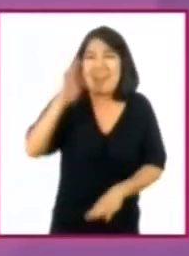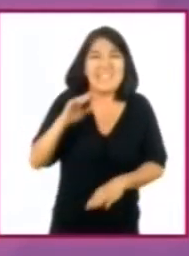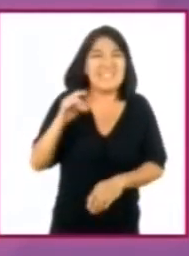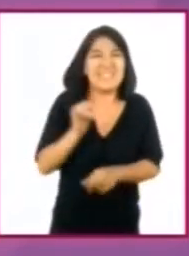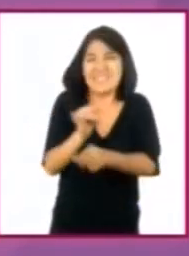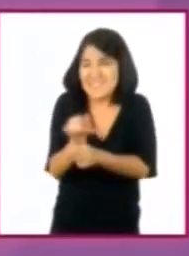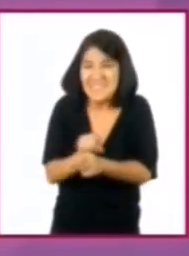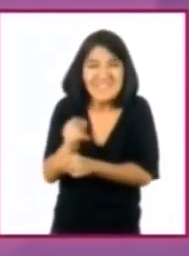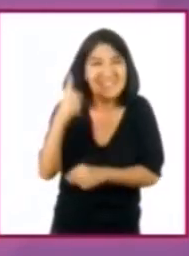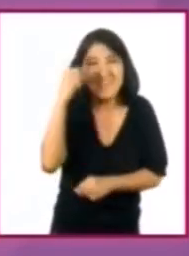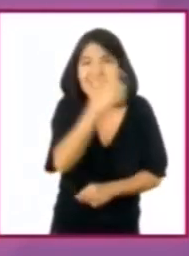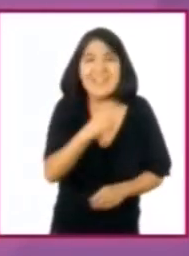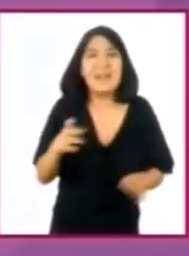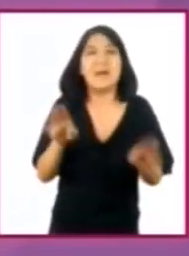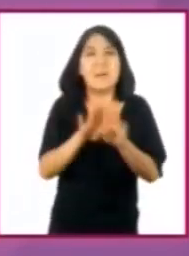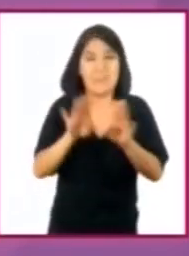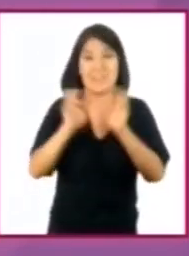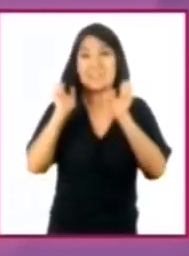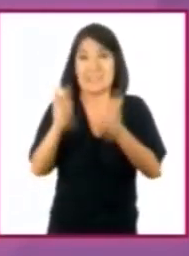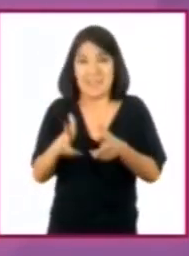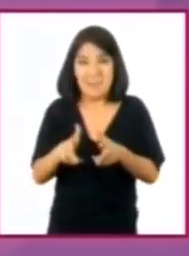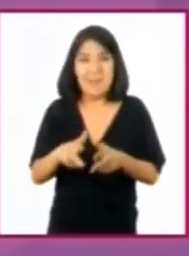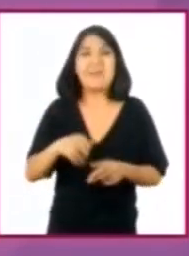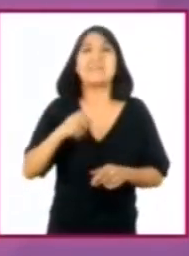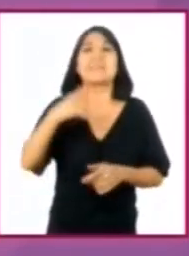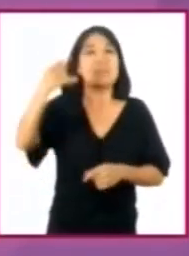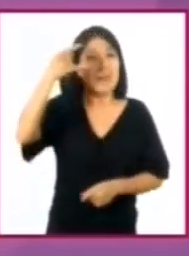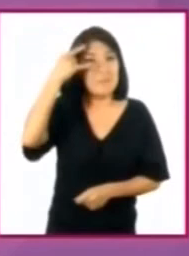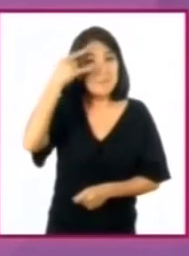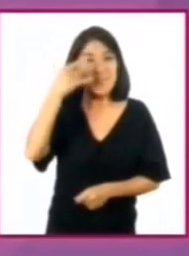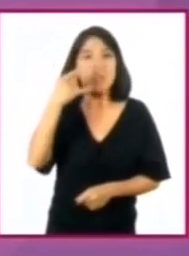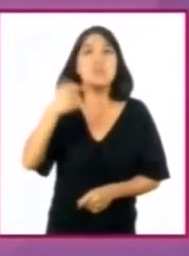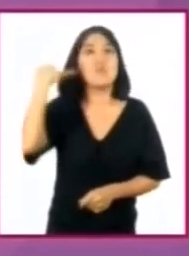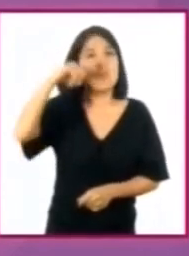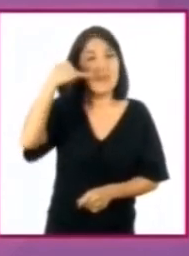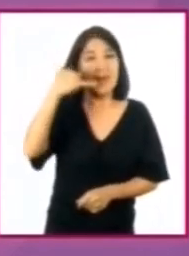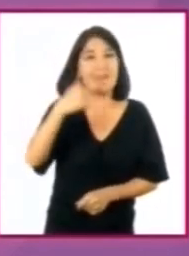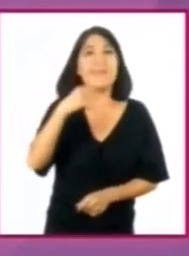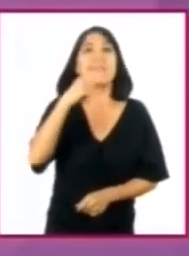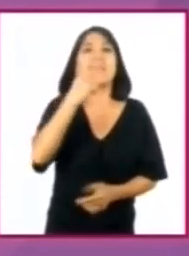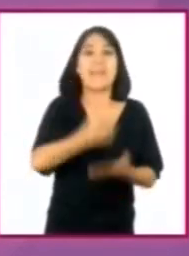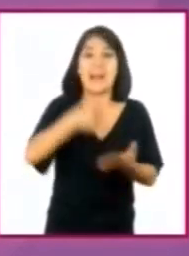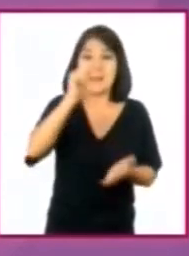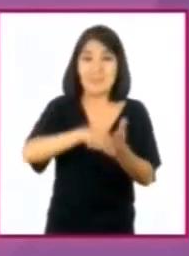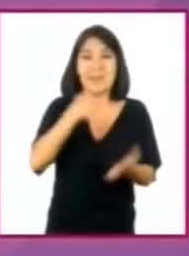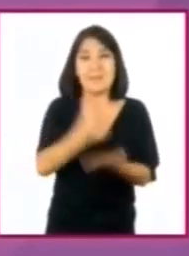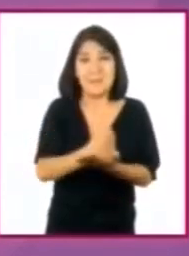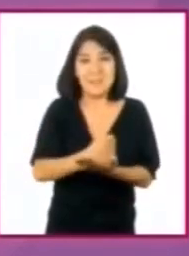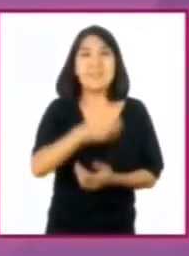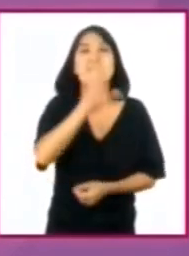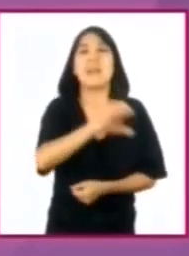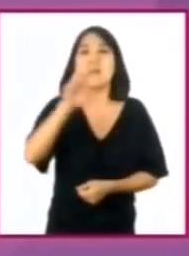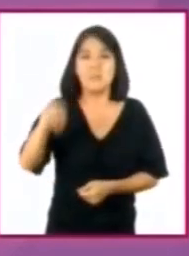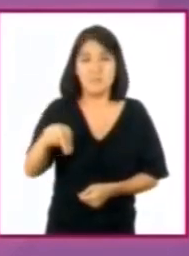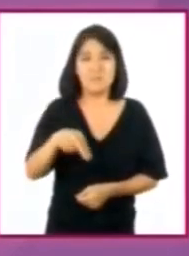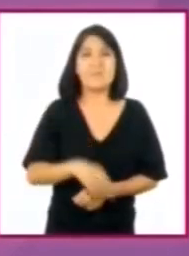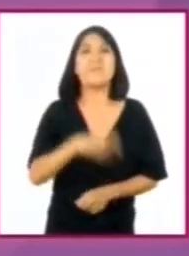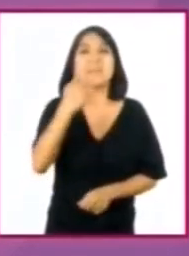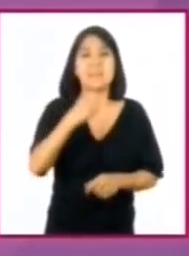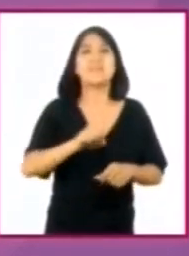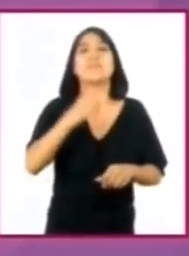y habitaron en lo que hoy es Chiapas, Campeche, Yucatán, Tabasco, Quintana Roo y parte de